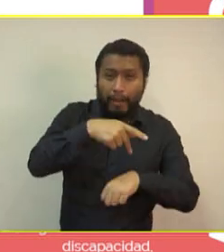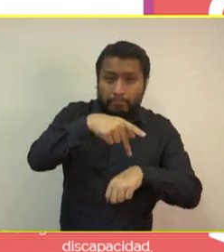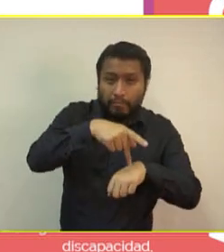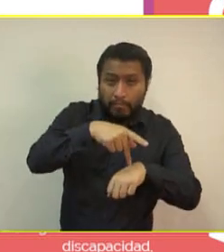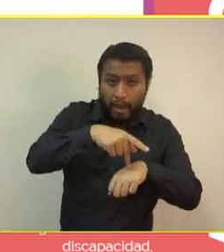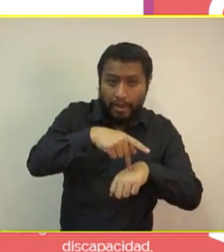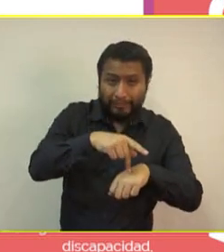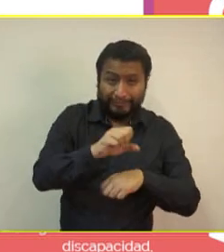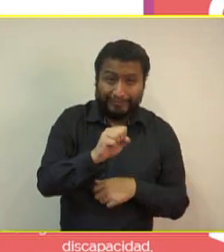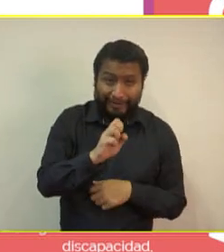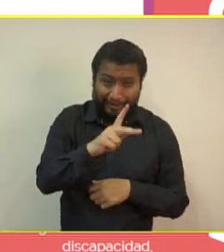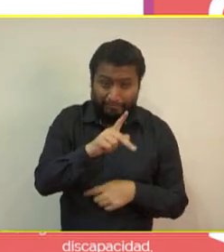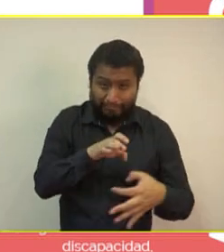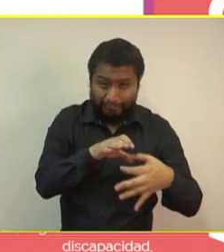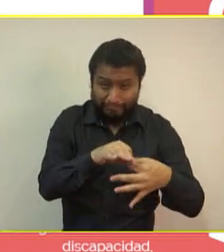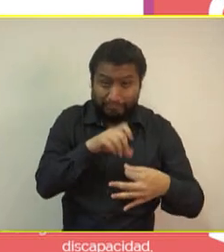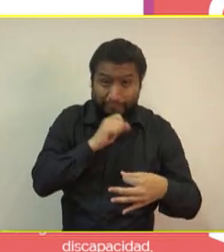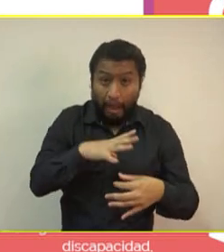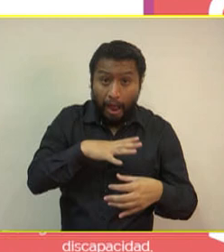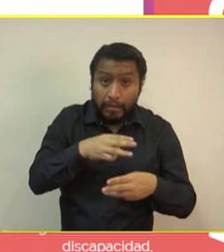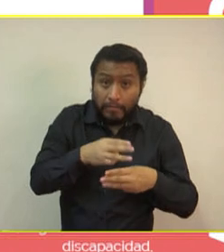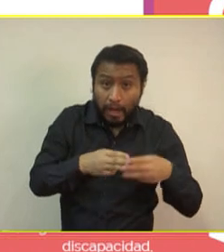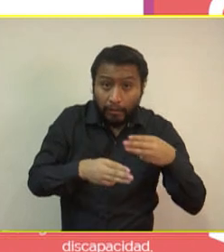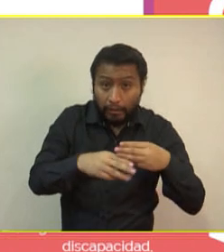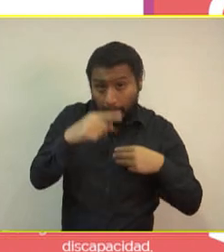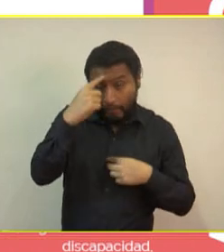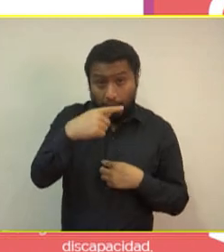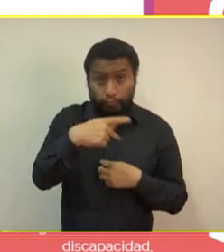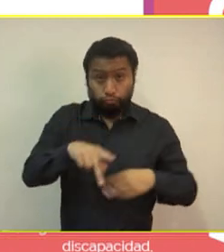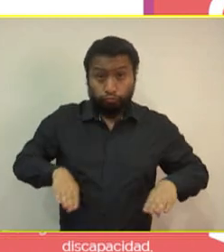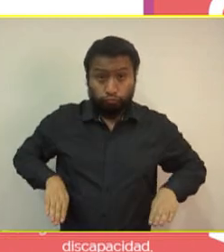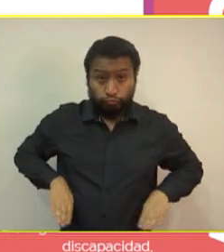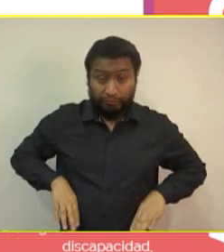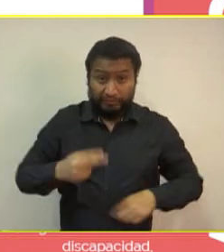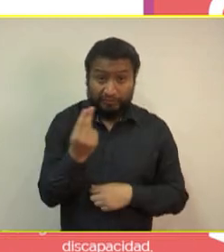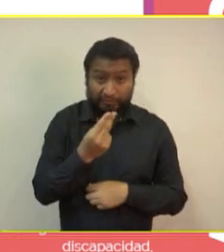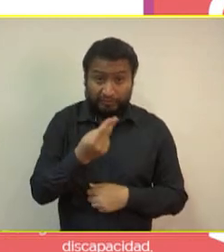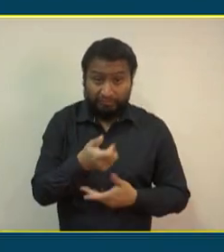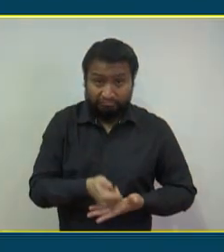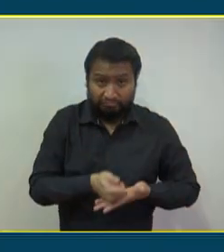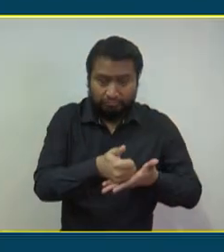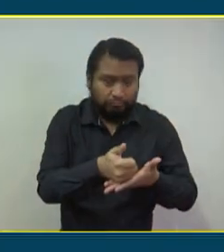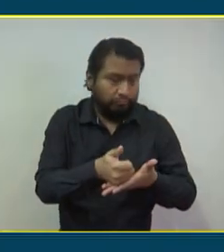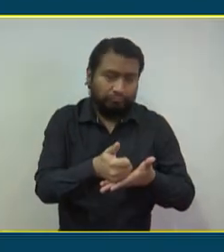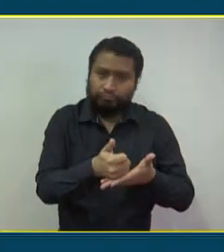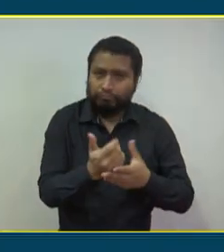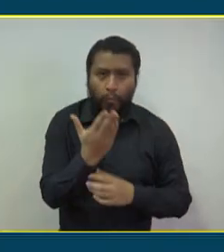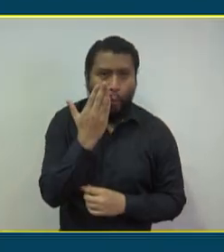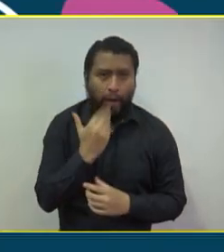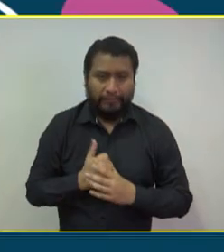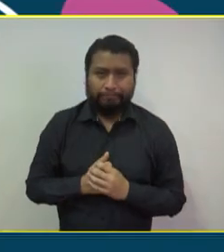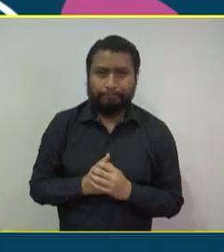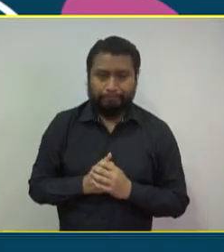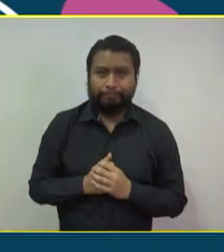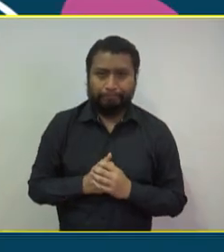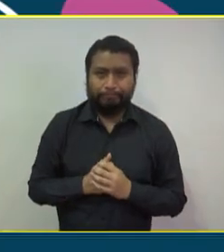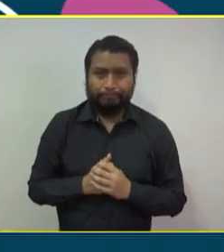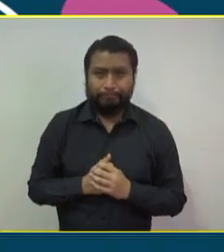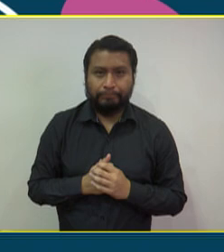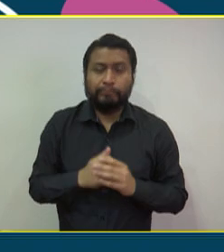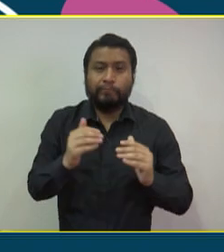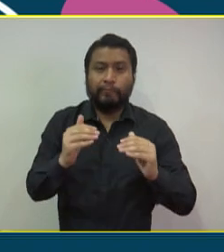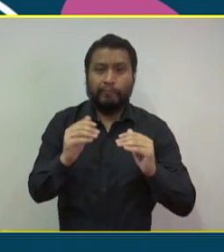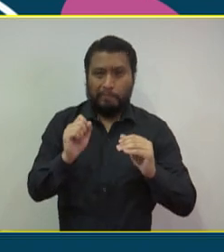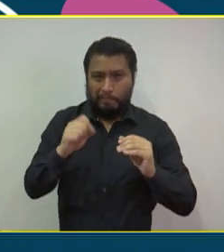con materiales que puedan cubrir sus necesidades. Ahora sí, la siguiente. Pasando con esto al sistema